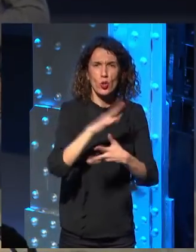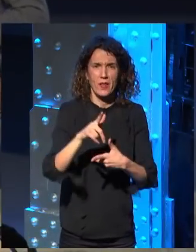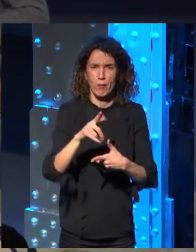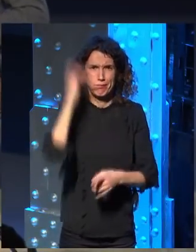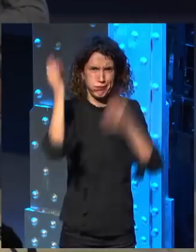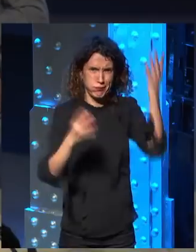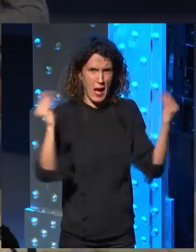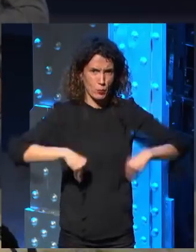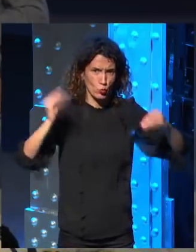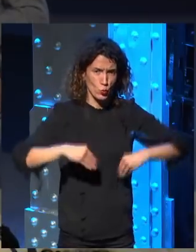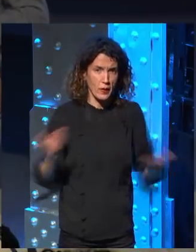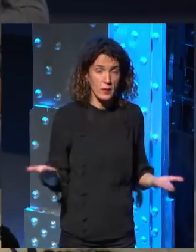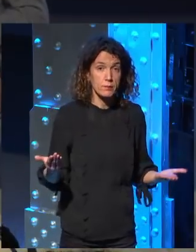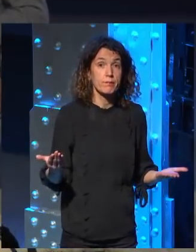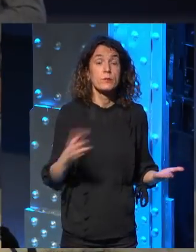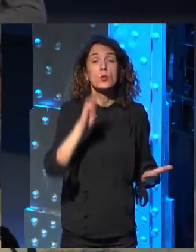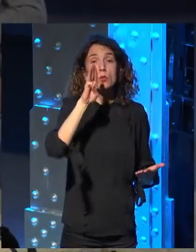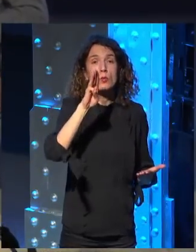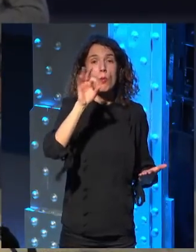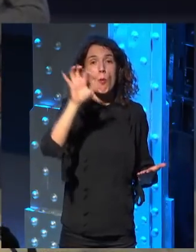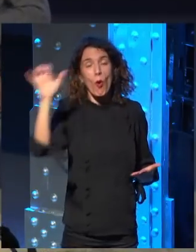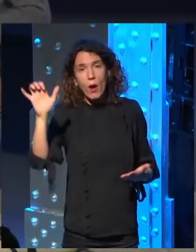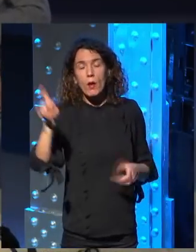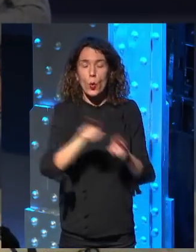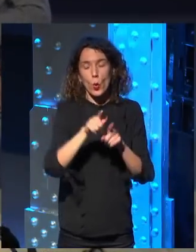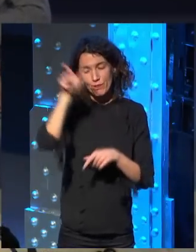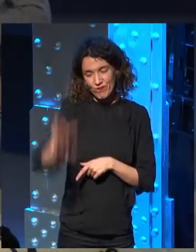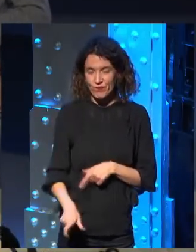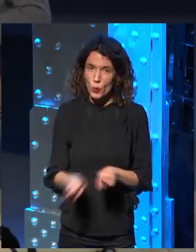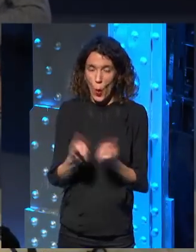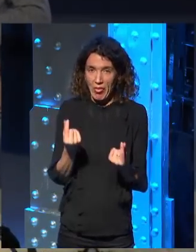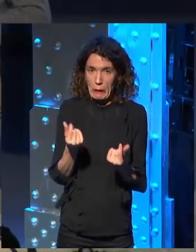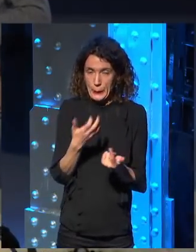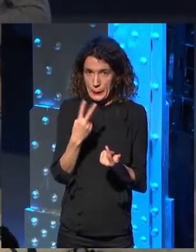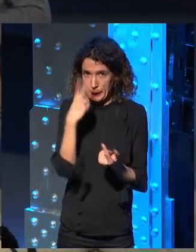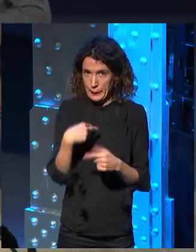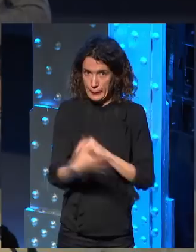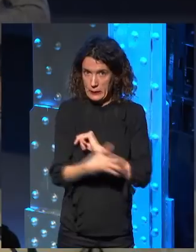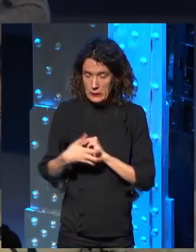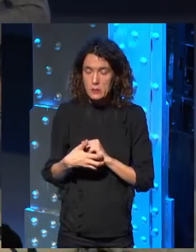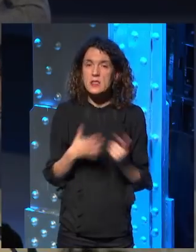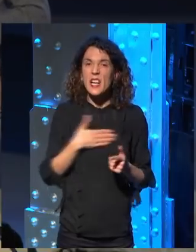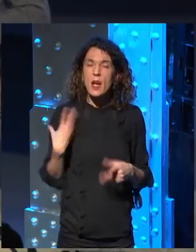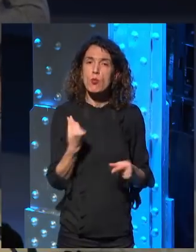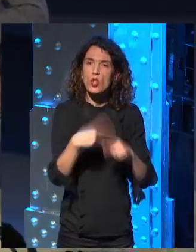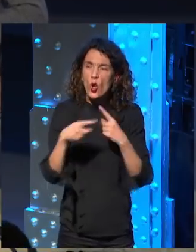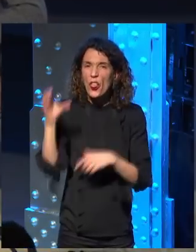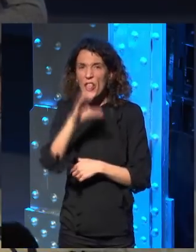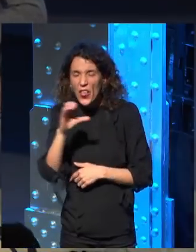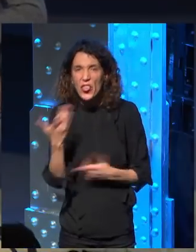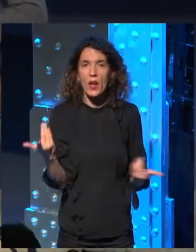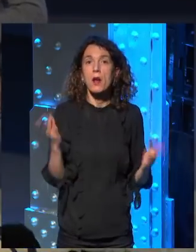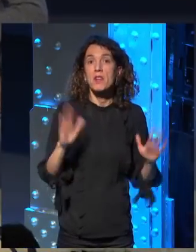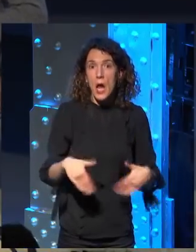disparatadas. Entonces Poe, que el pobre estaba bastante apretado de dinero, que leía muchas cosas de ciencia y todo